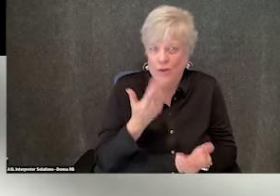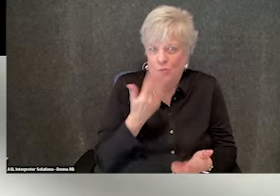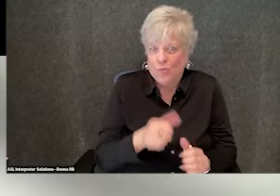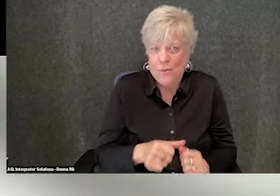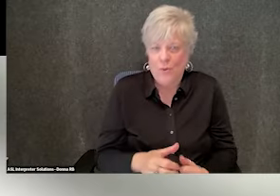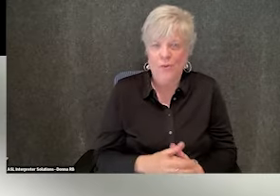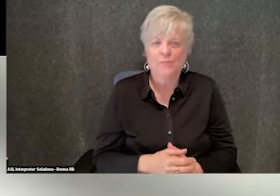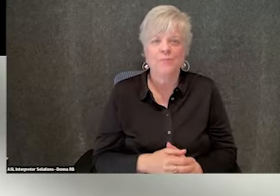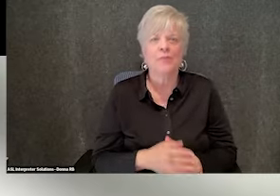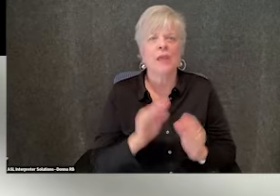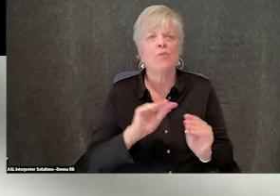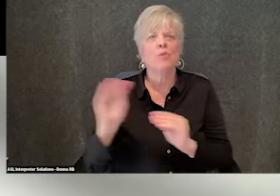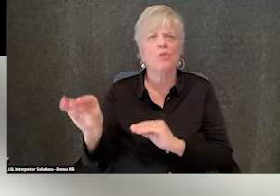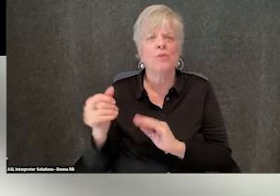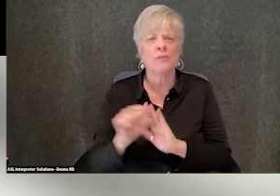contabilidad y